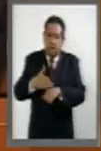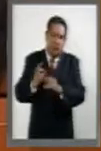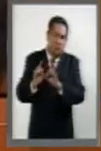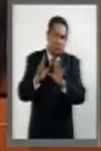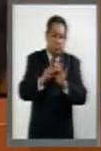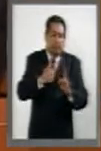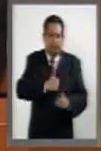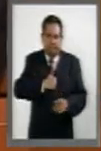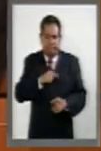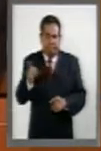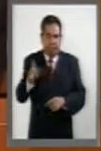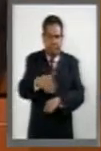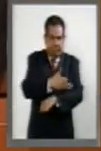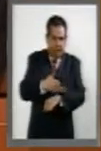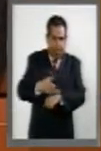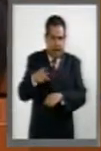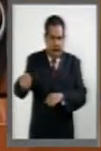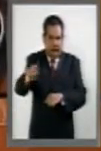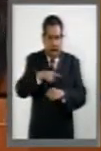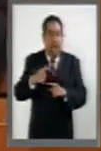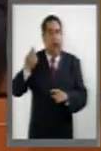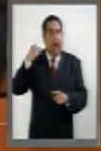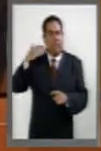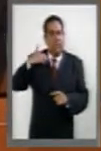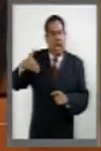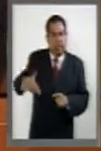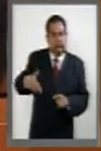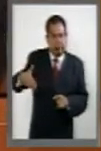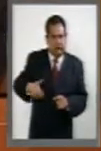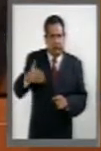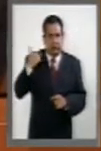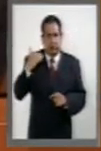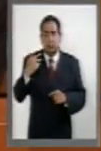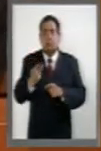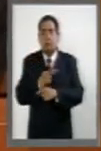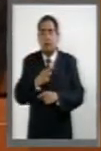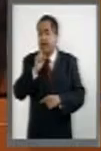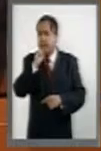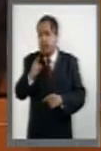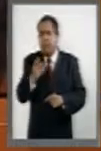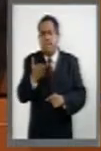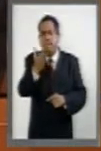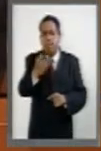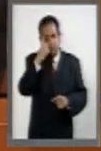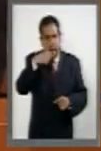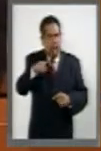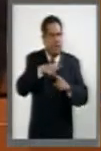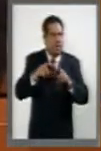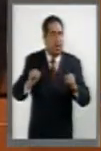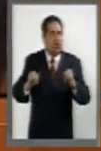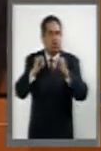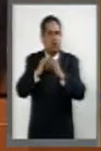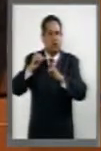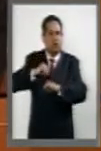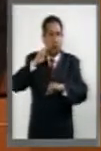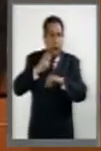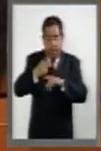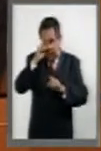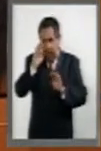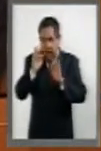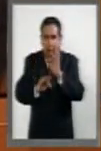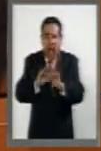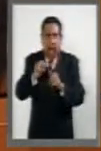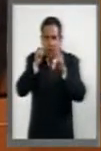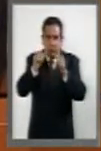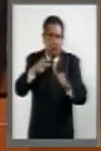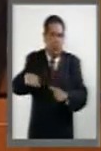afectados en los accidentes que se han suscitado en el pasado, también convocamos a las instituciones encargadas de brindar la atención a las